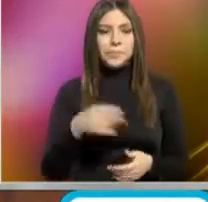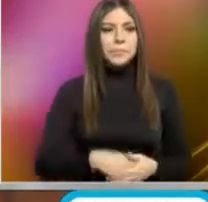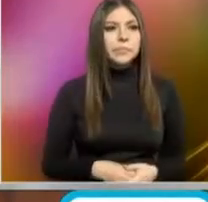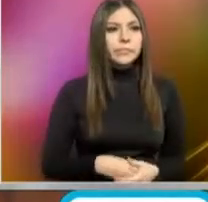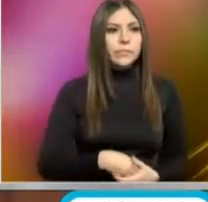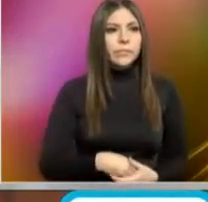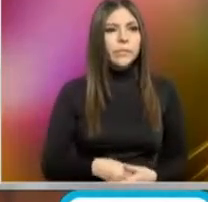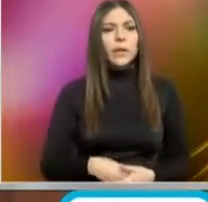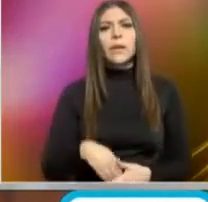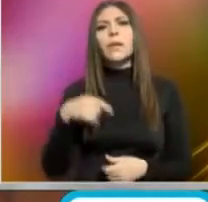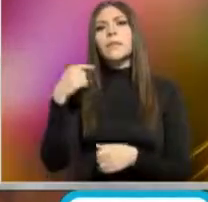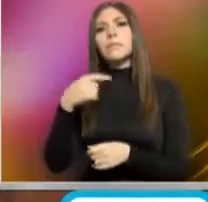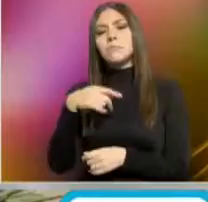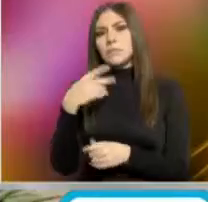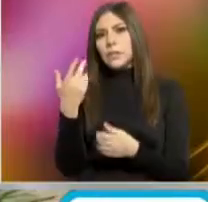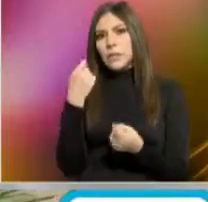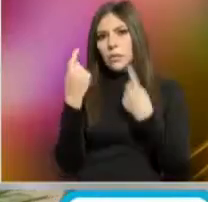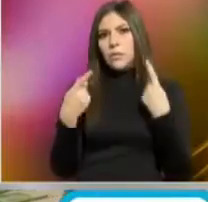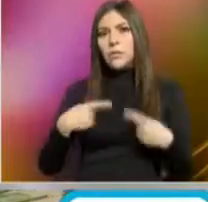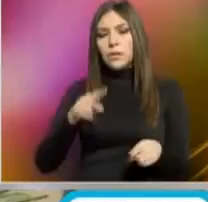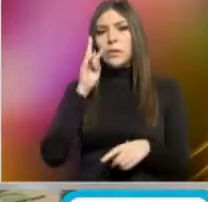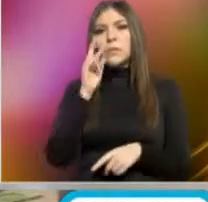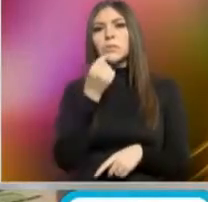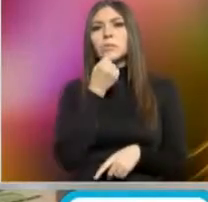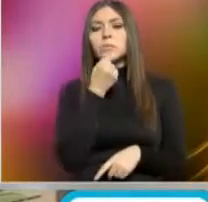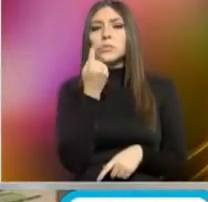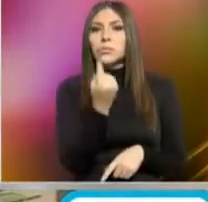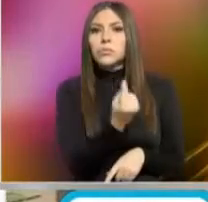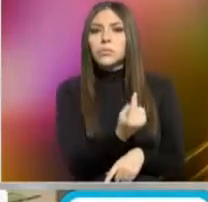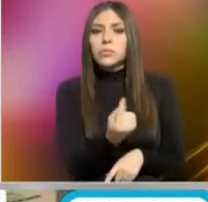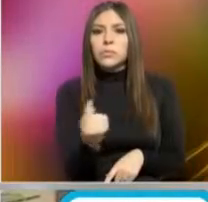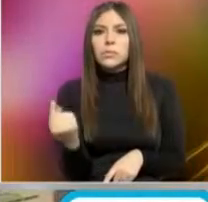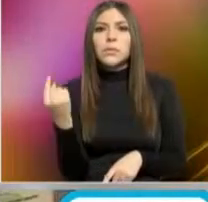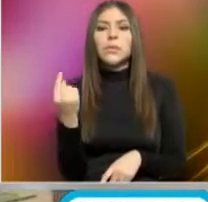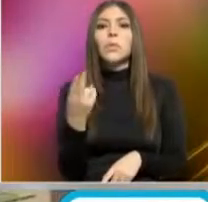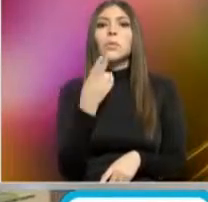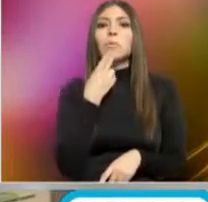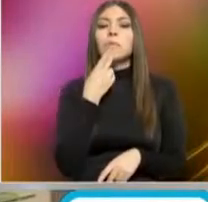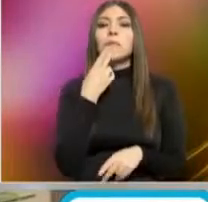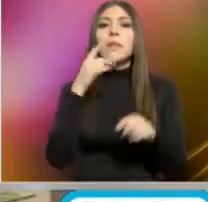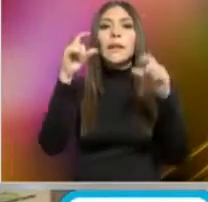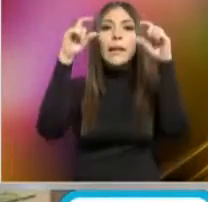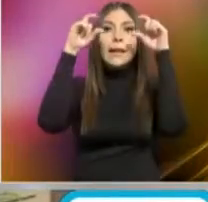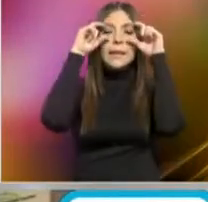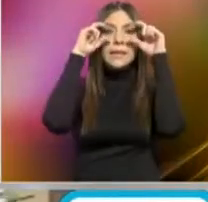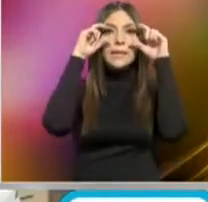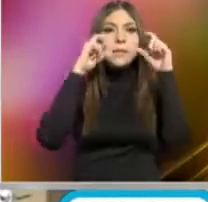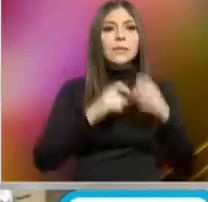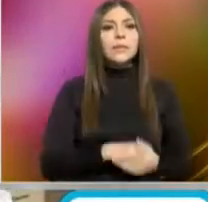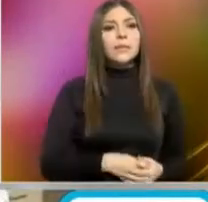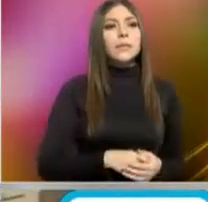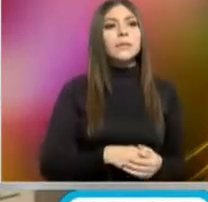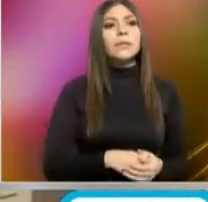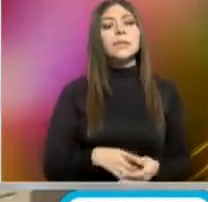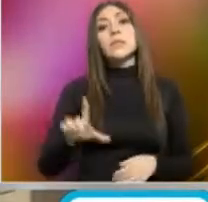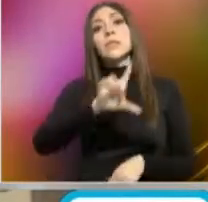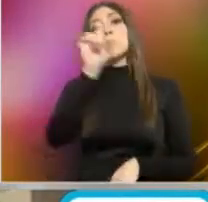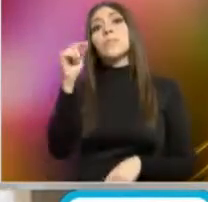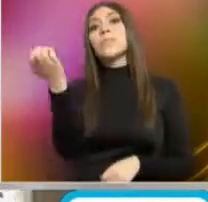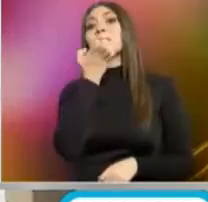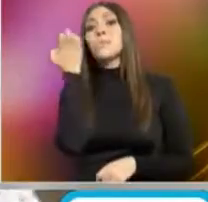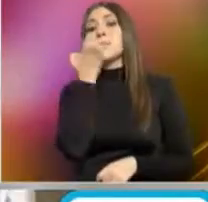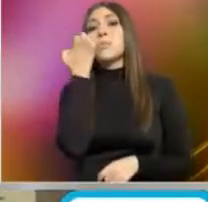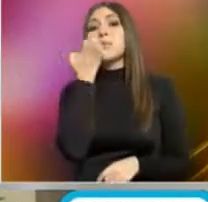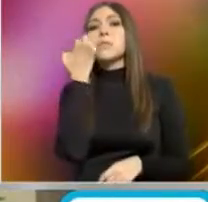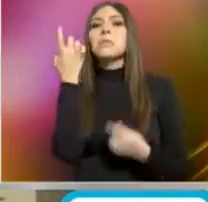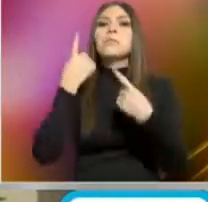en algunas ocasiones que pues niños muy pequeños empiezan a utilizar lentes y en la escuela, bueno, pues